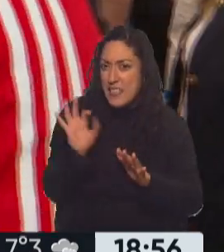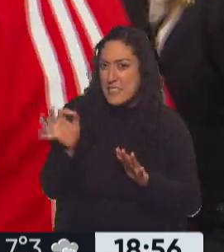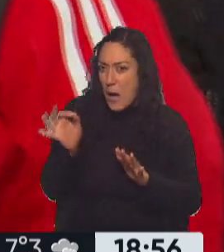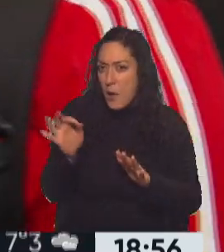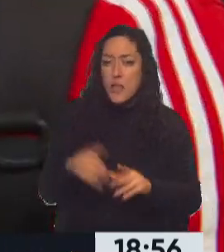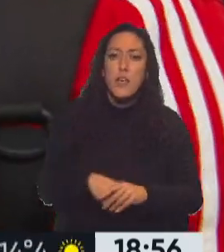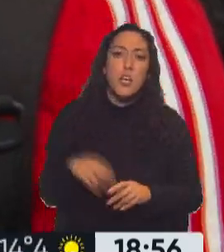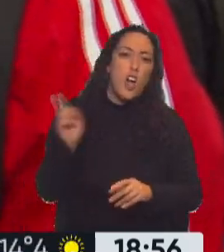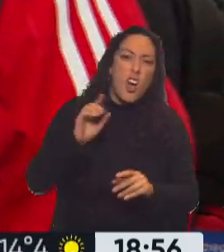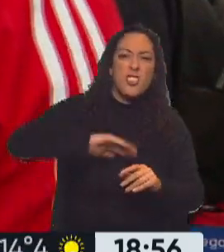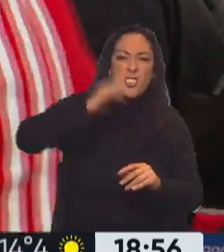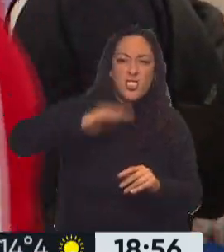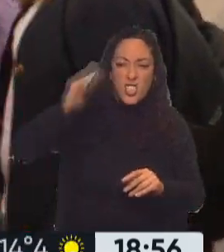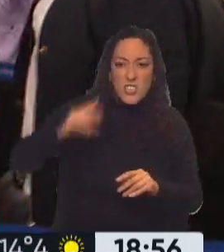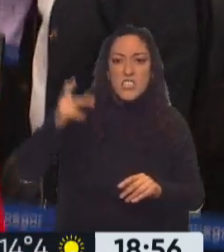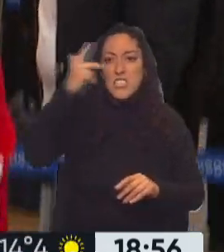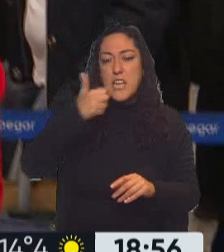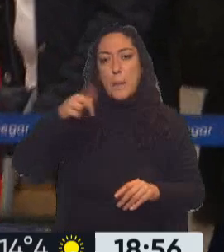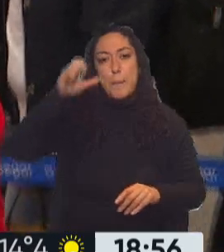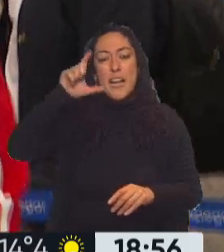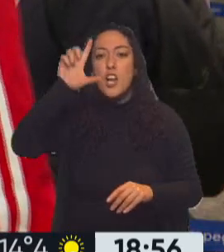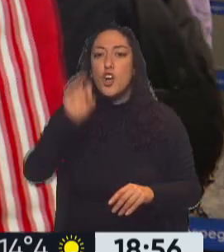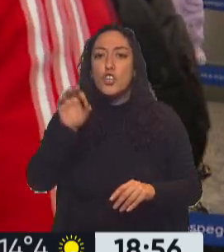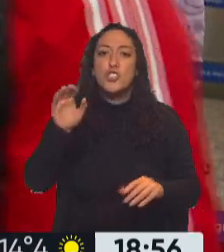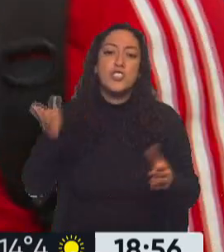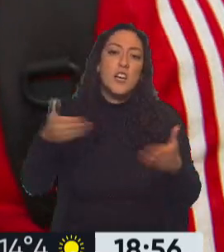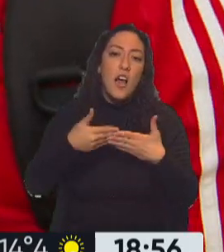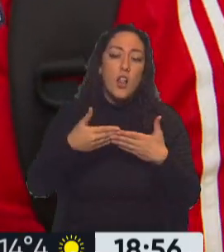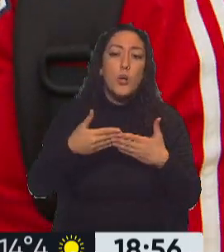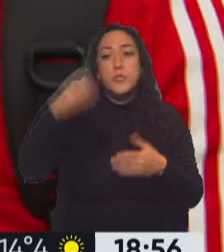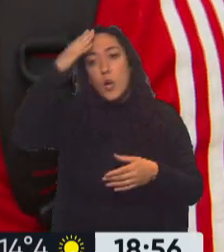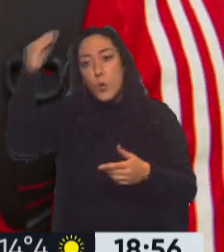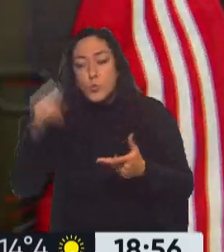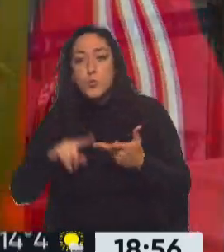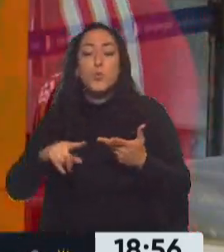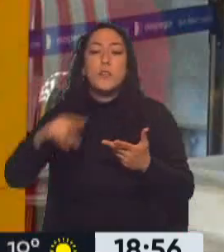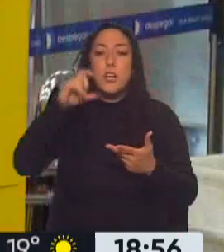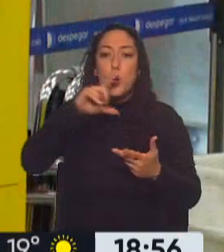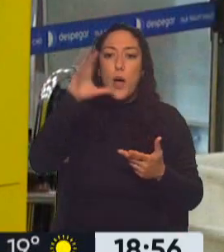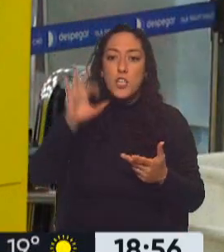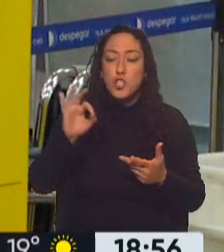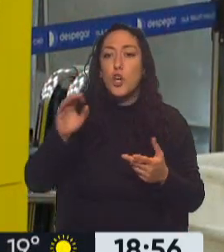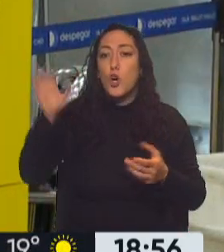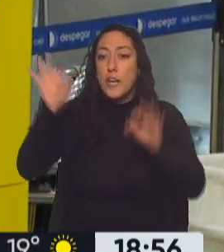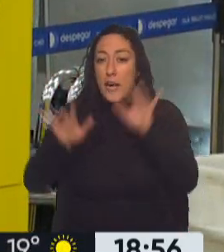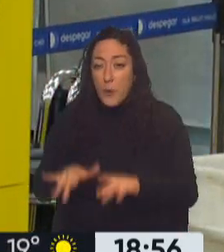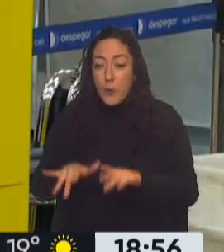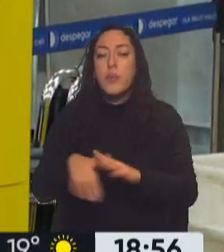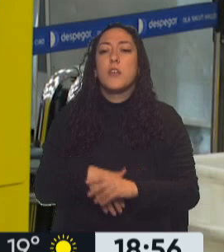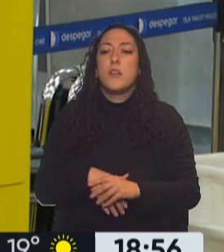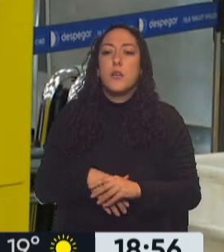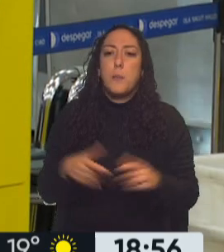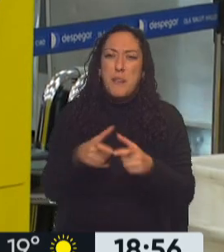No, los cerros, dicen que Chapelco está cerrado ya, pero iremos ahí a Villa La Angostura, Cerro Bayo, que dicen que está abierto y hay nieve. ¿Les costó mucho